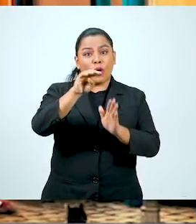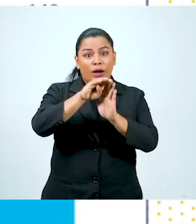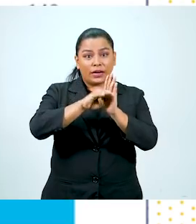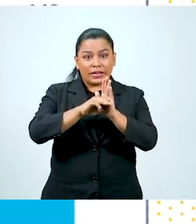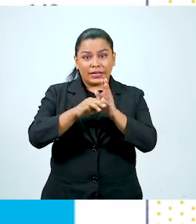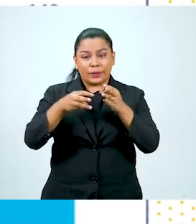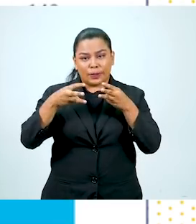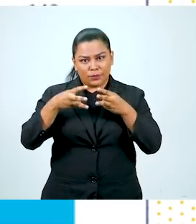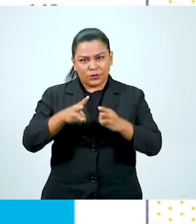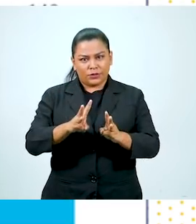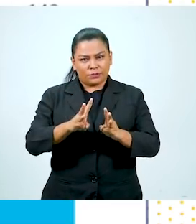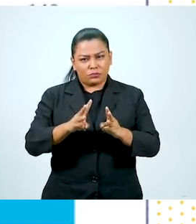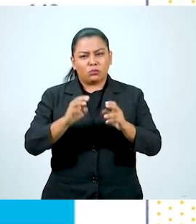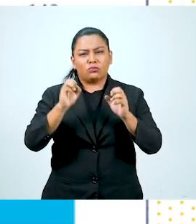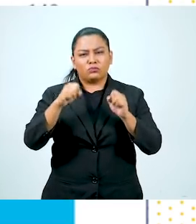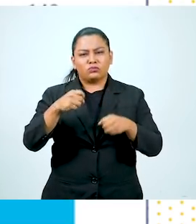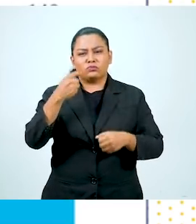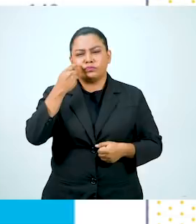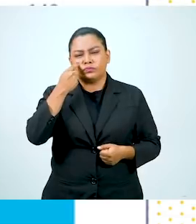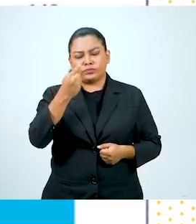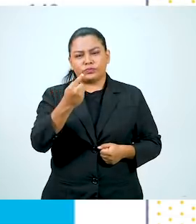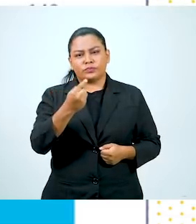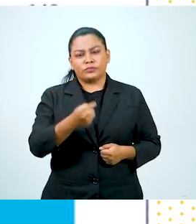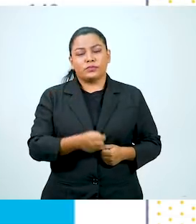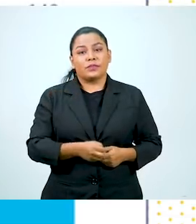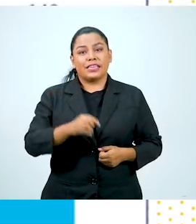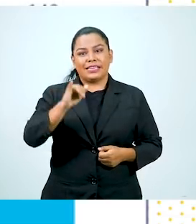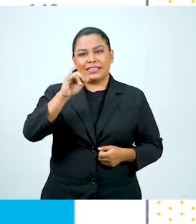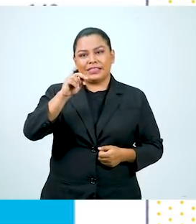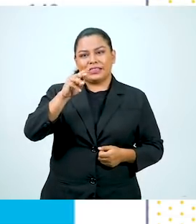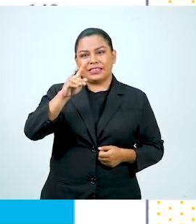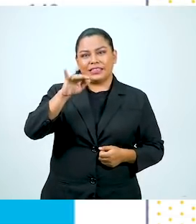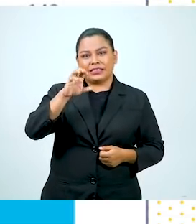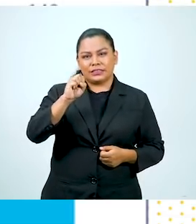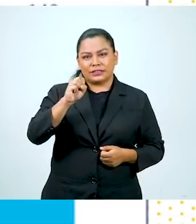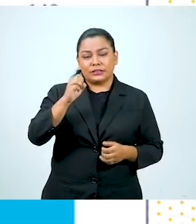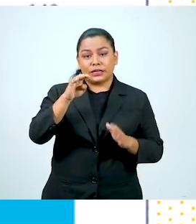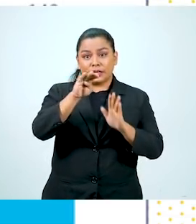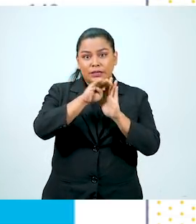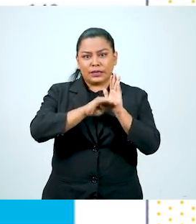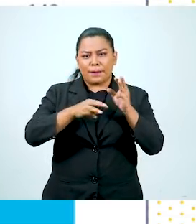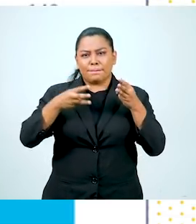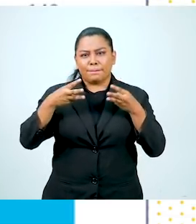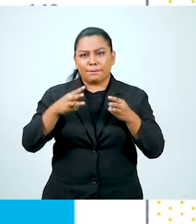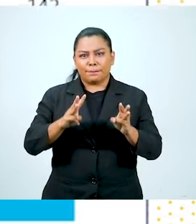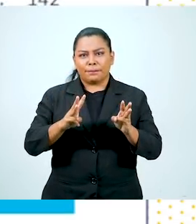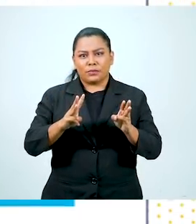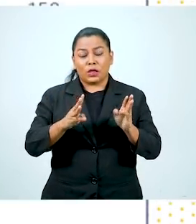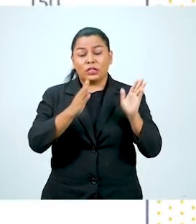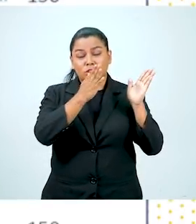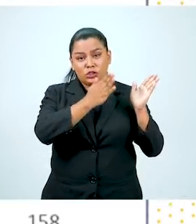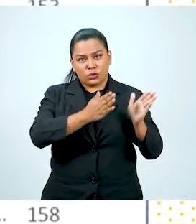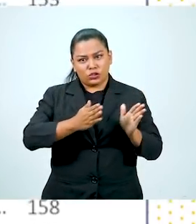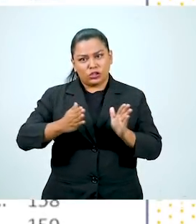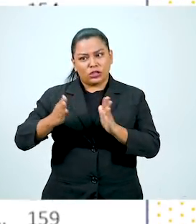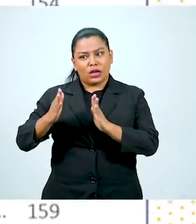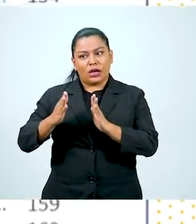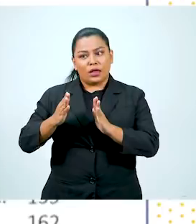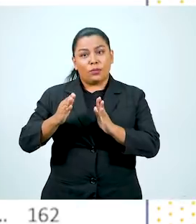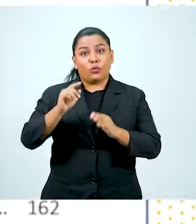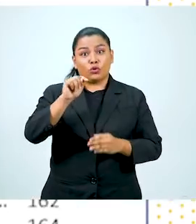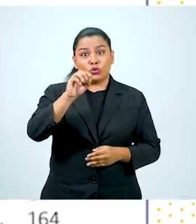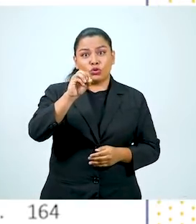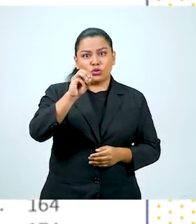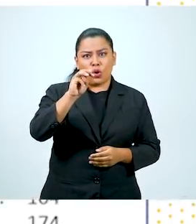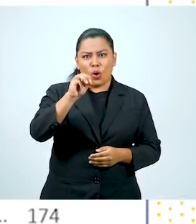metodológica. Podemos observar que en el índice de la guía metodológica, esta está organizada por